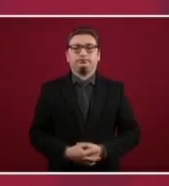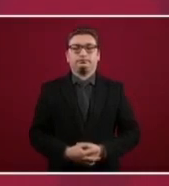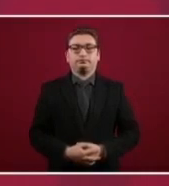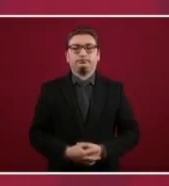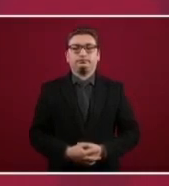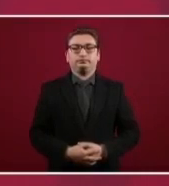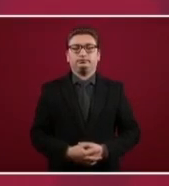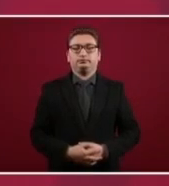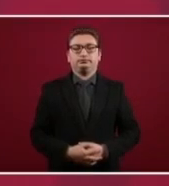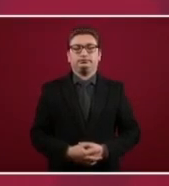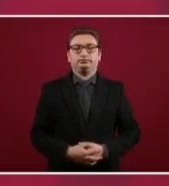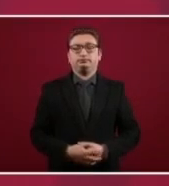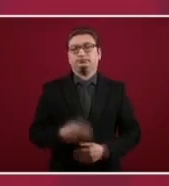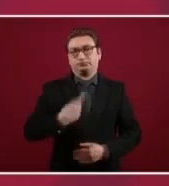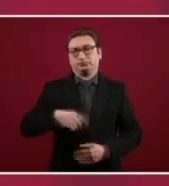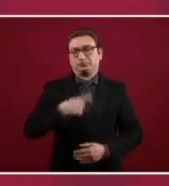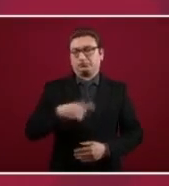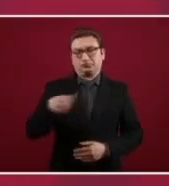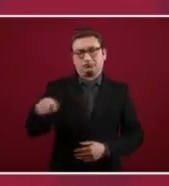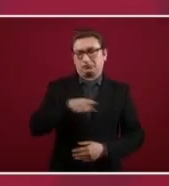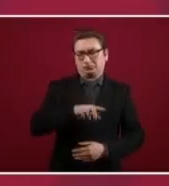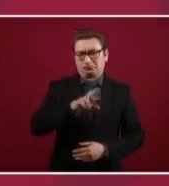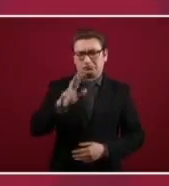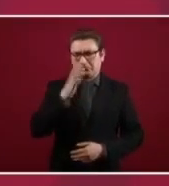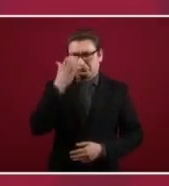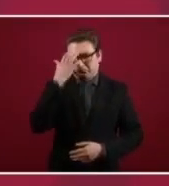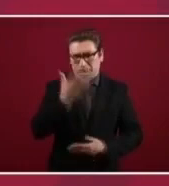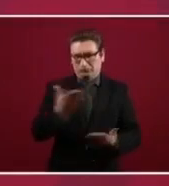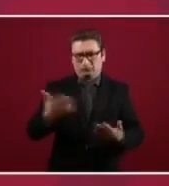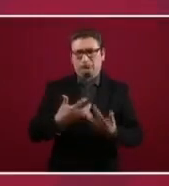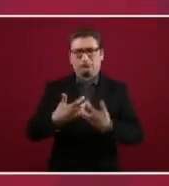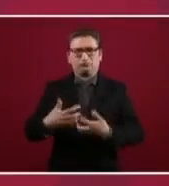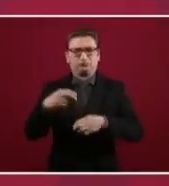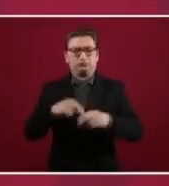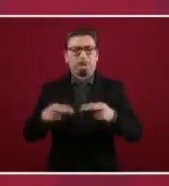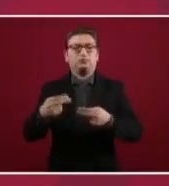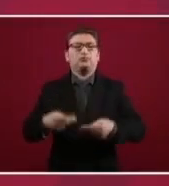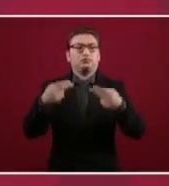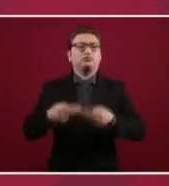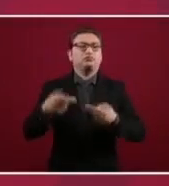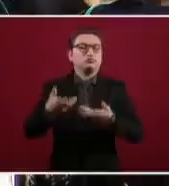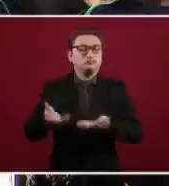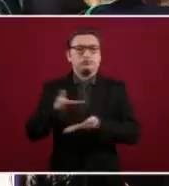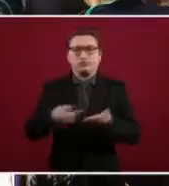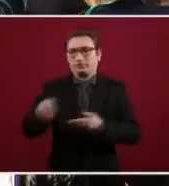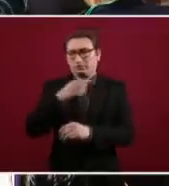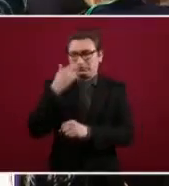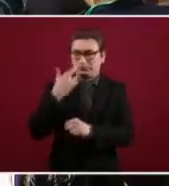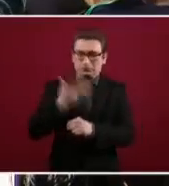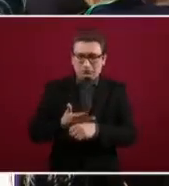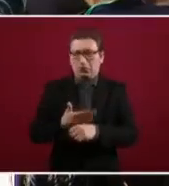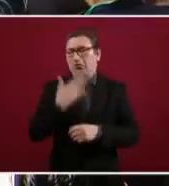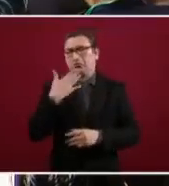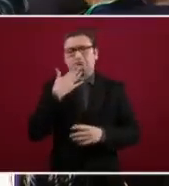destacar la labor de comerciantes como lo dijo semanal responsables